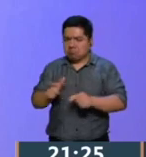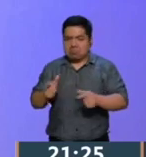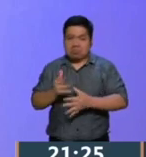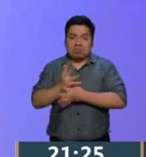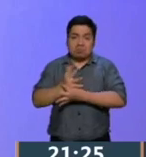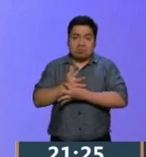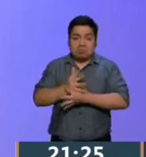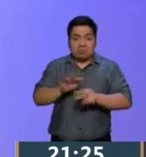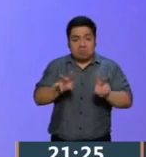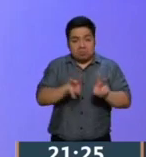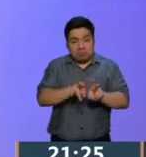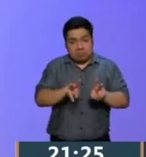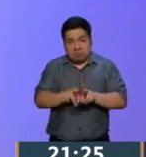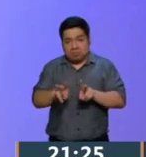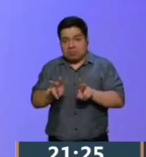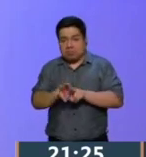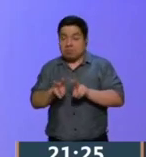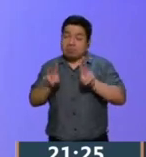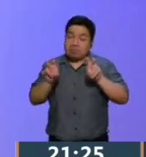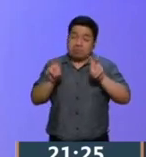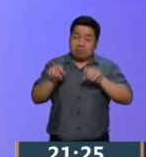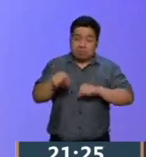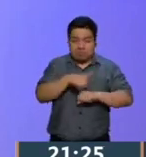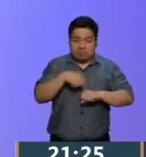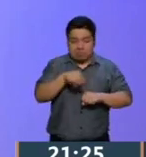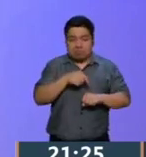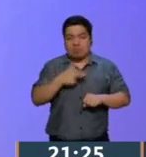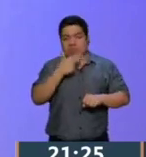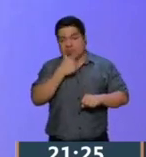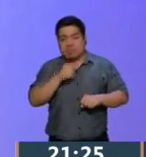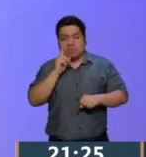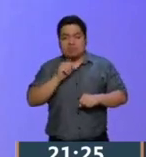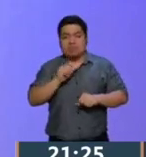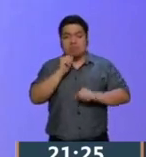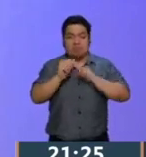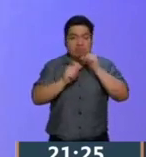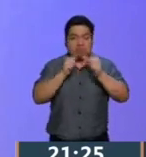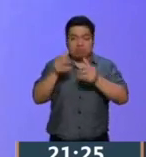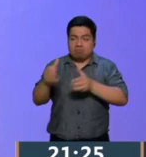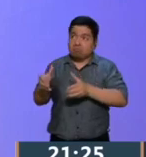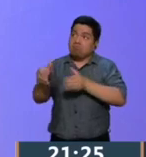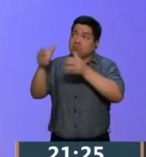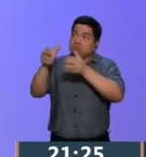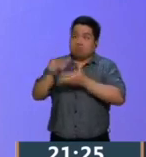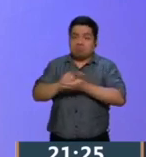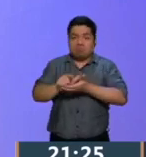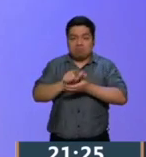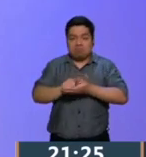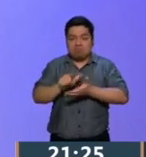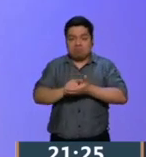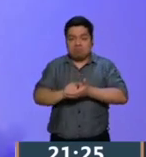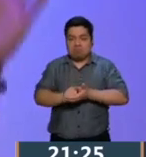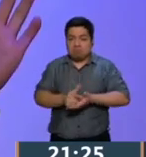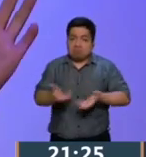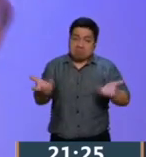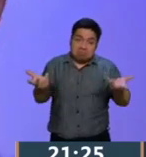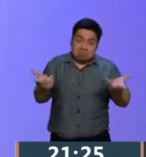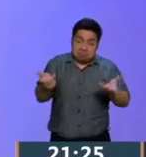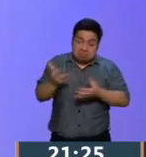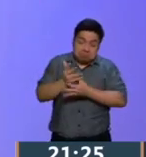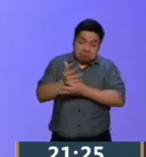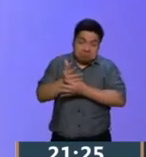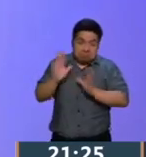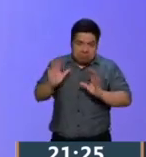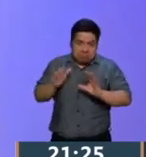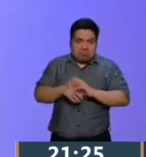acusaron a los vecinos, insinuaron que era culpa de las y los vecinos por no limpiar bien sus tinacos. Increíble, pero cierto, así